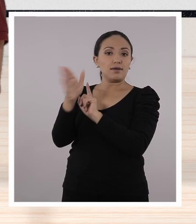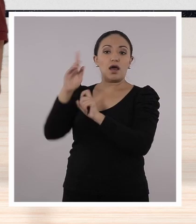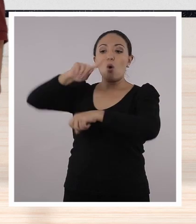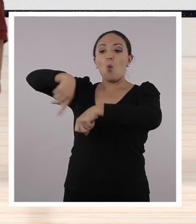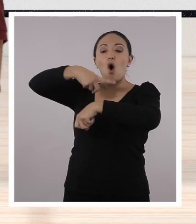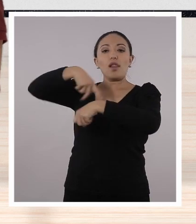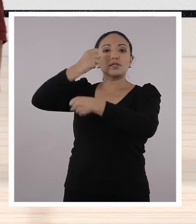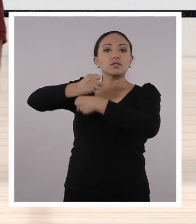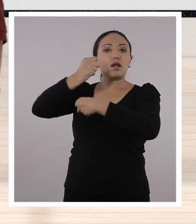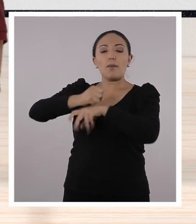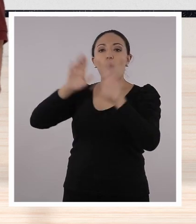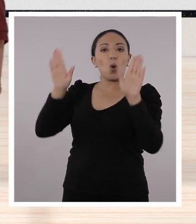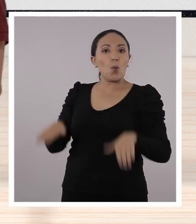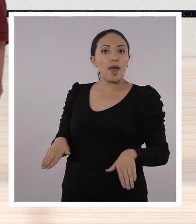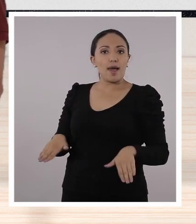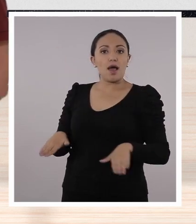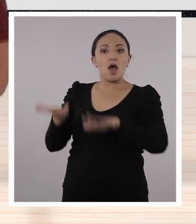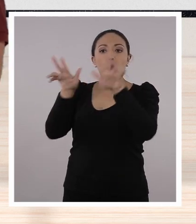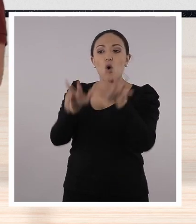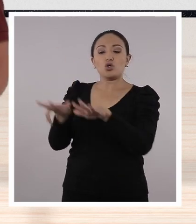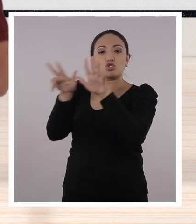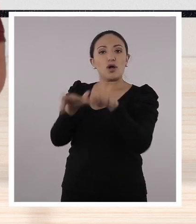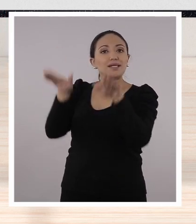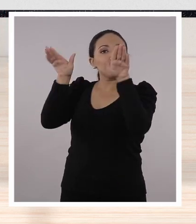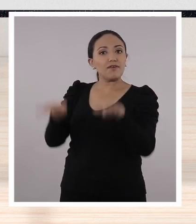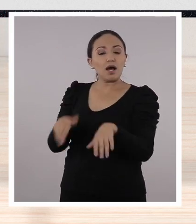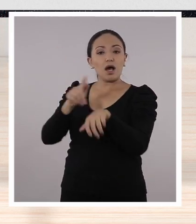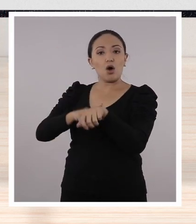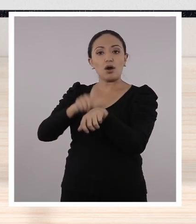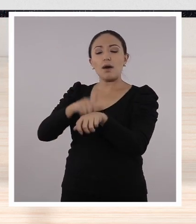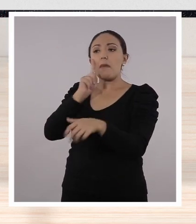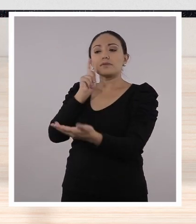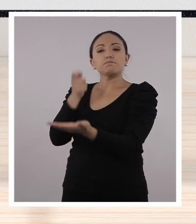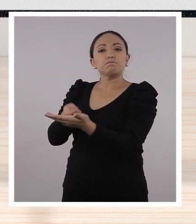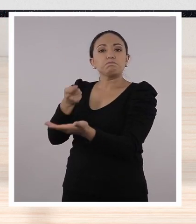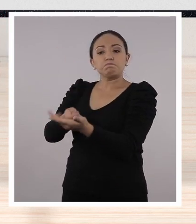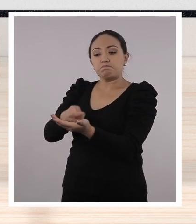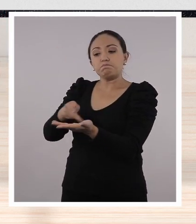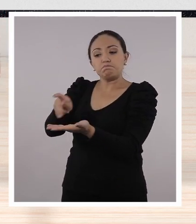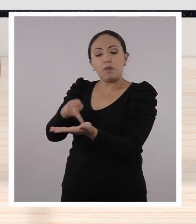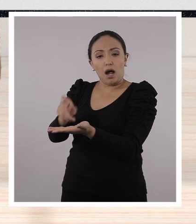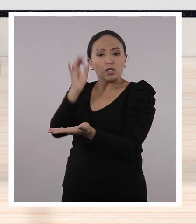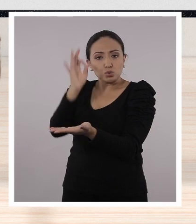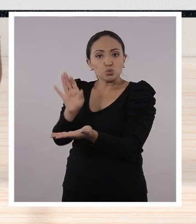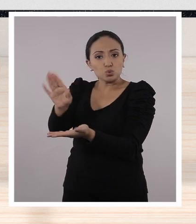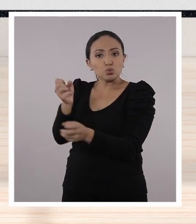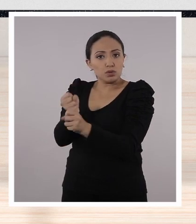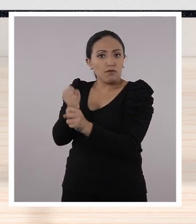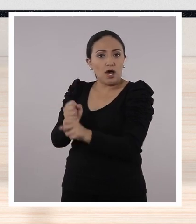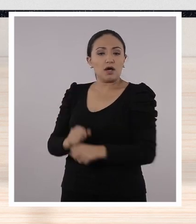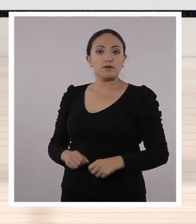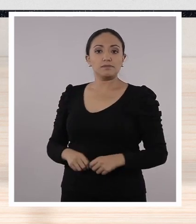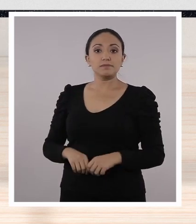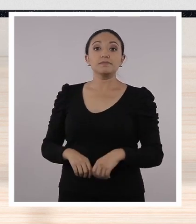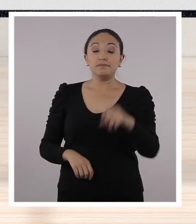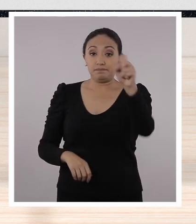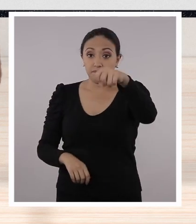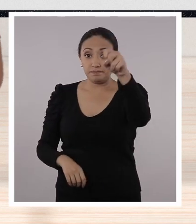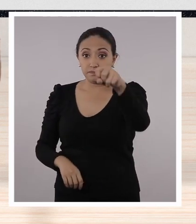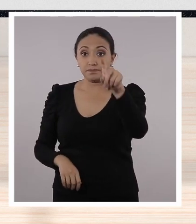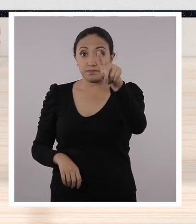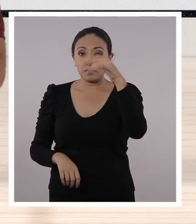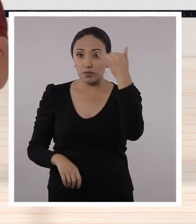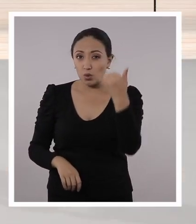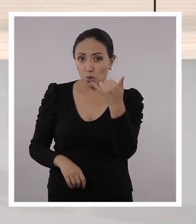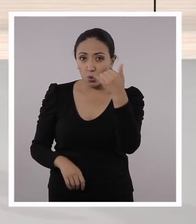las horas laborables fueran de 8 horas diarias y se pague un dinero justo por su trabajo. Exacto, un buen sueldo. Se